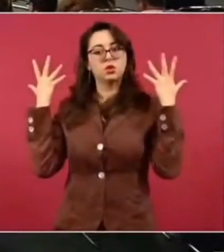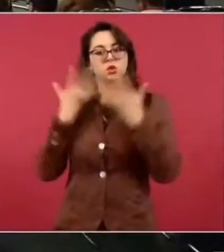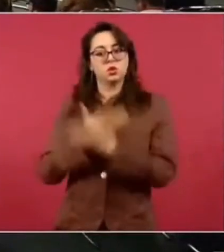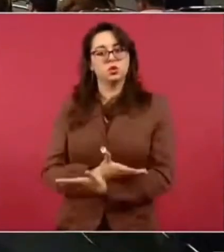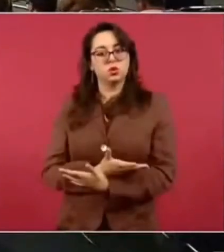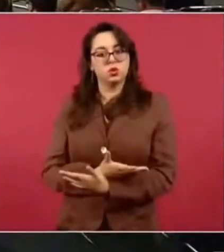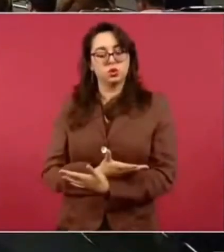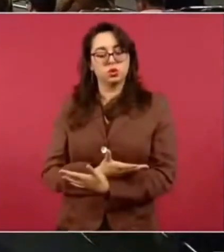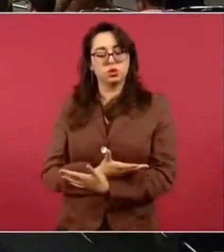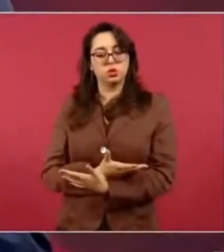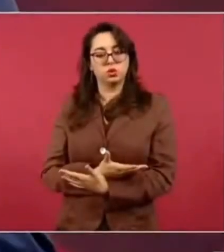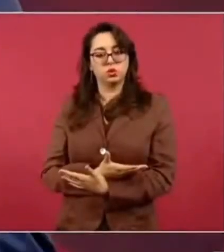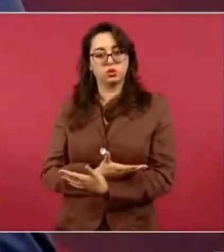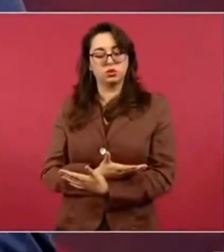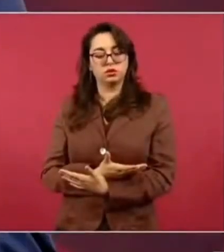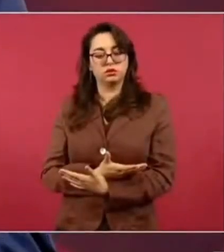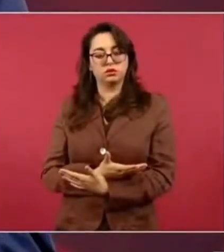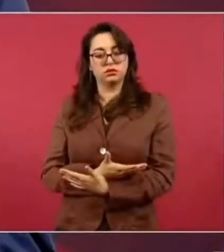teníamos